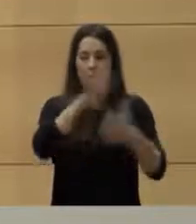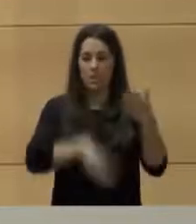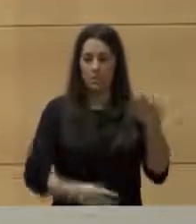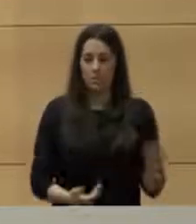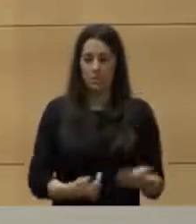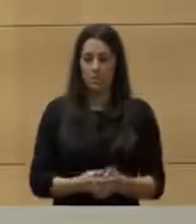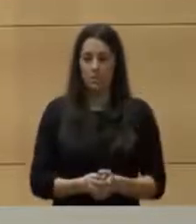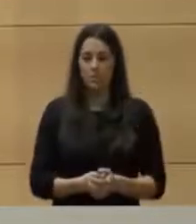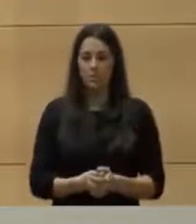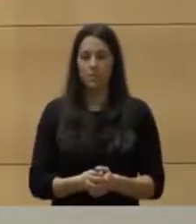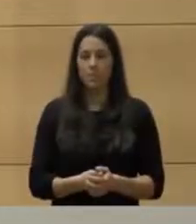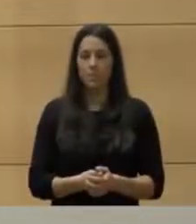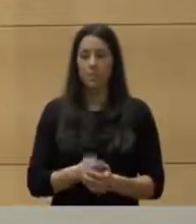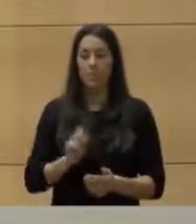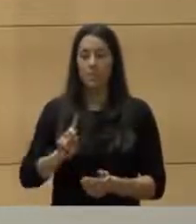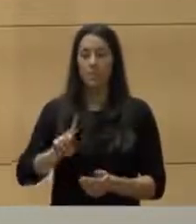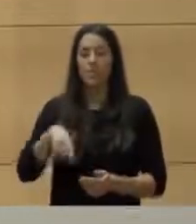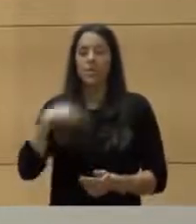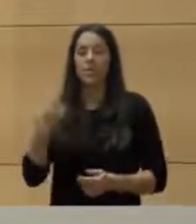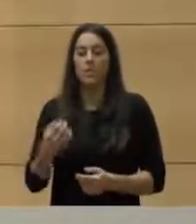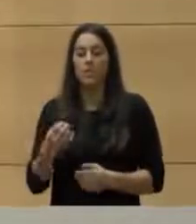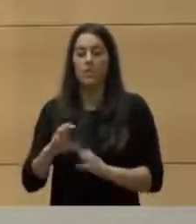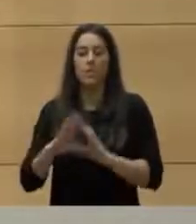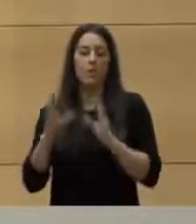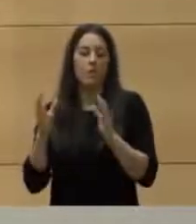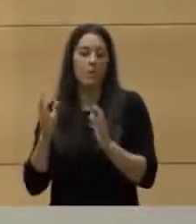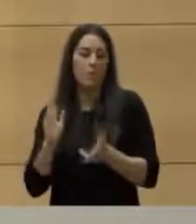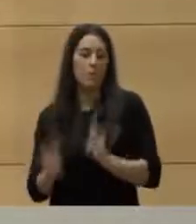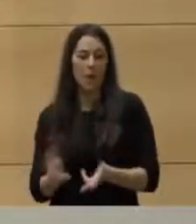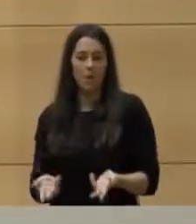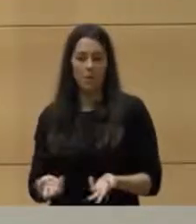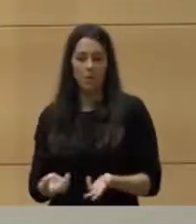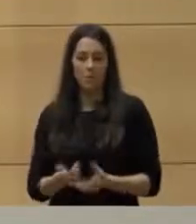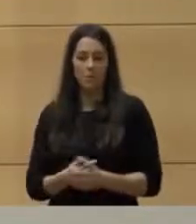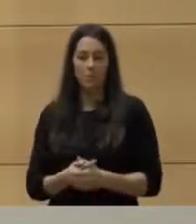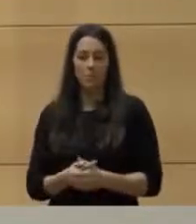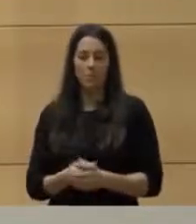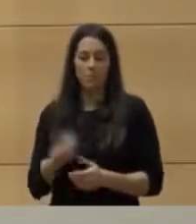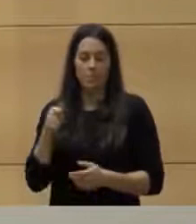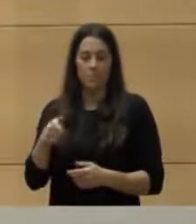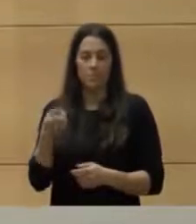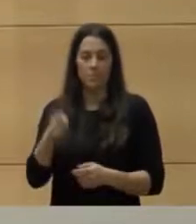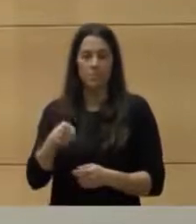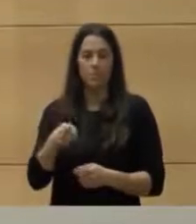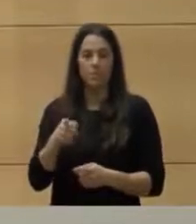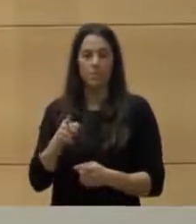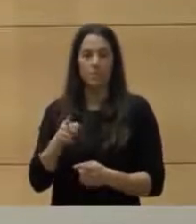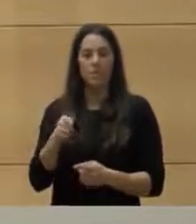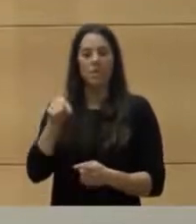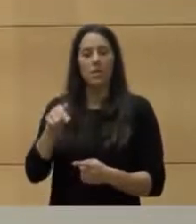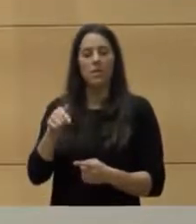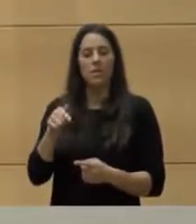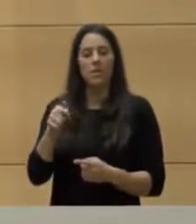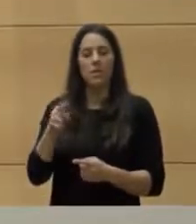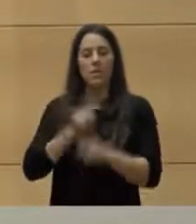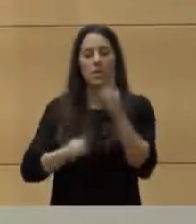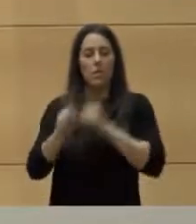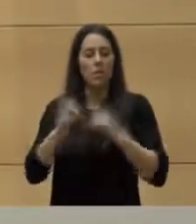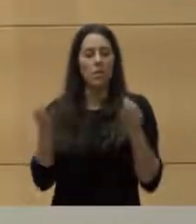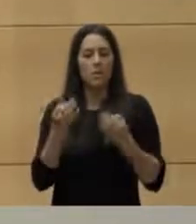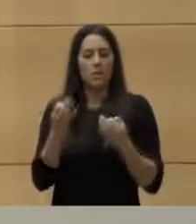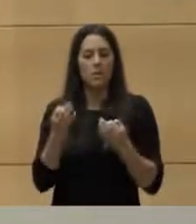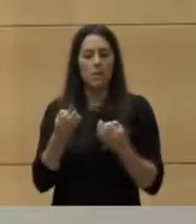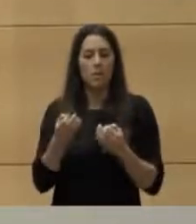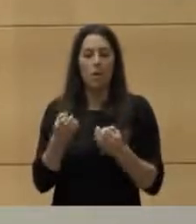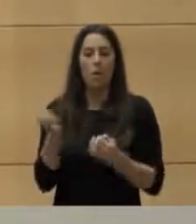que el cupo vasco está ahí. ¿Se afronta ese problema o no? Nos encontramos con Navarra